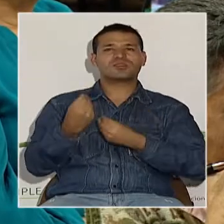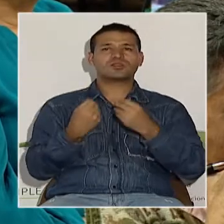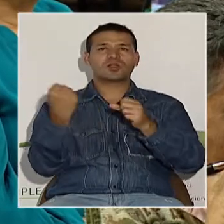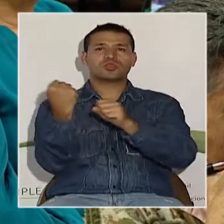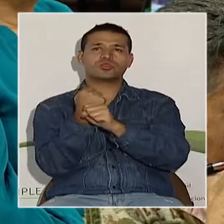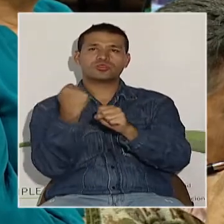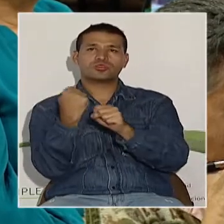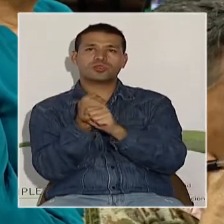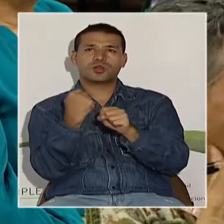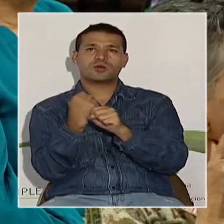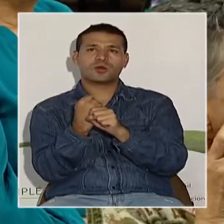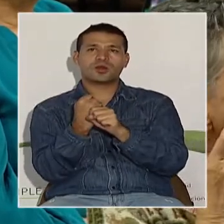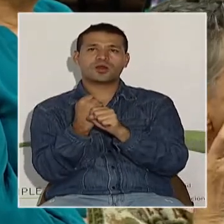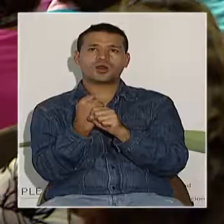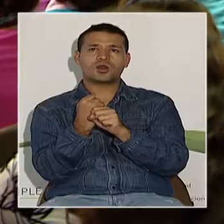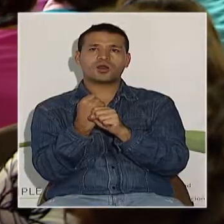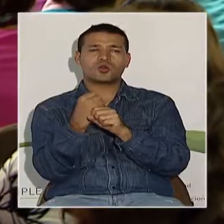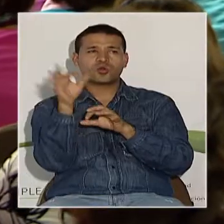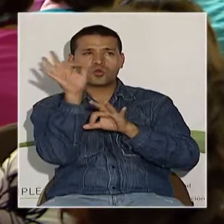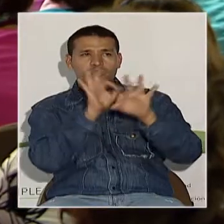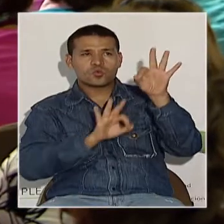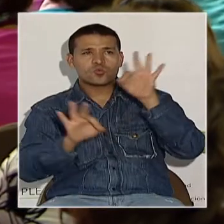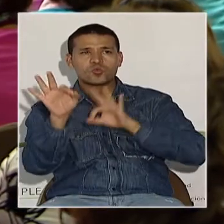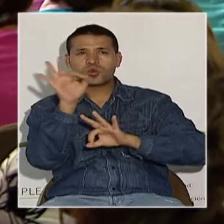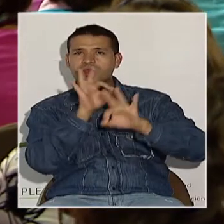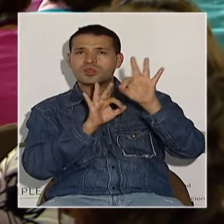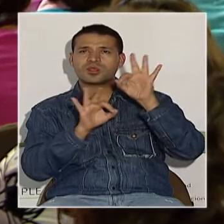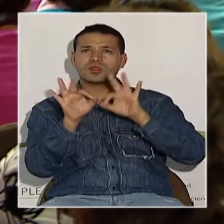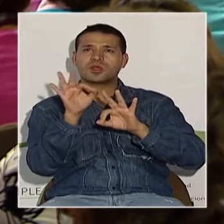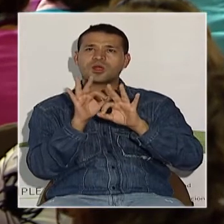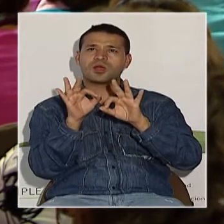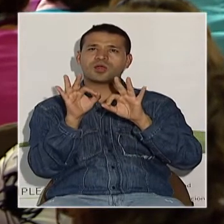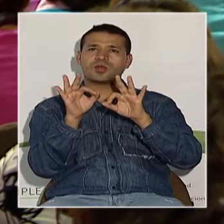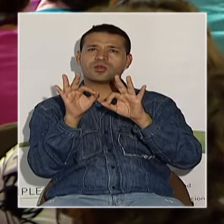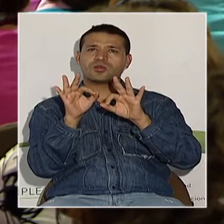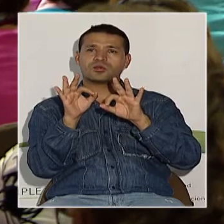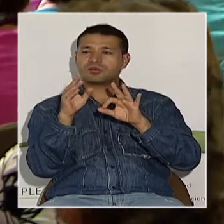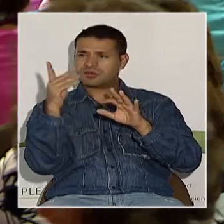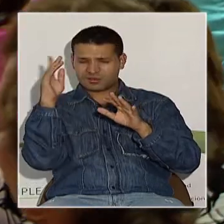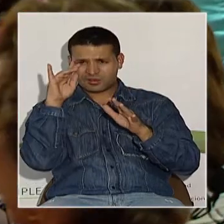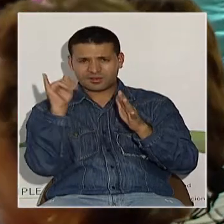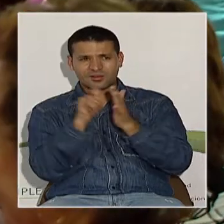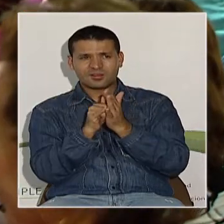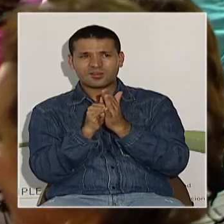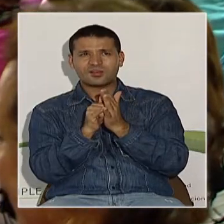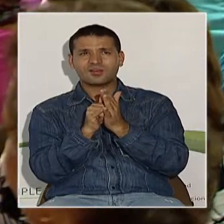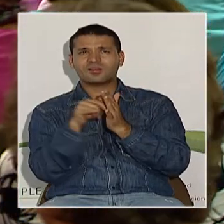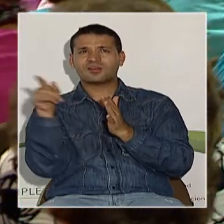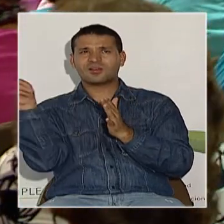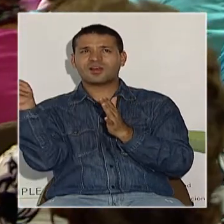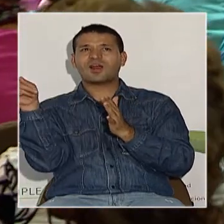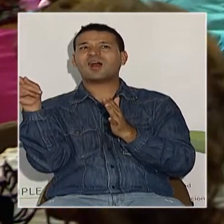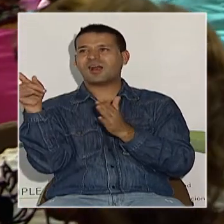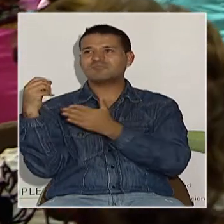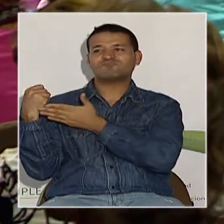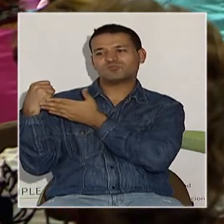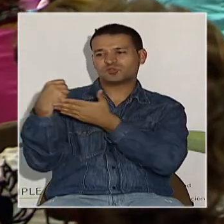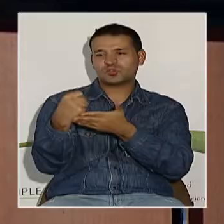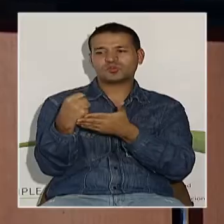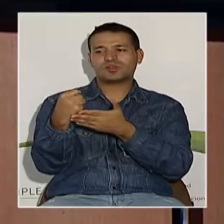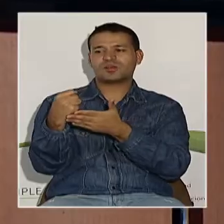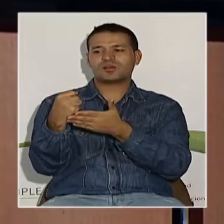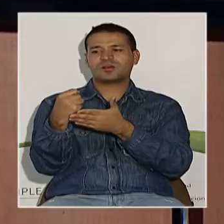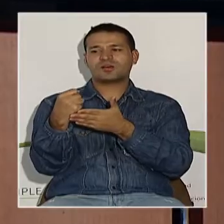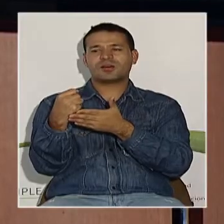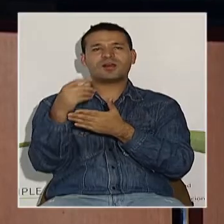trabajo en cuidados paliativos, creen que somos como los precursores de la funeraria. y no necesariamente somos los precursores